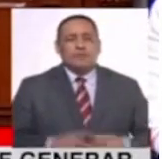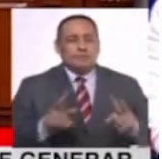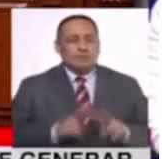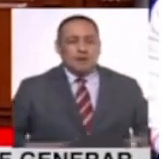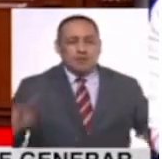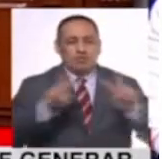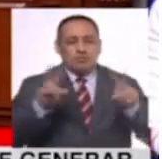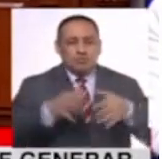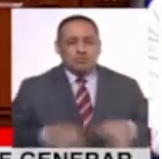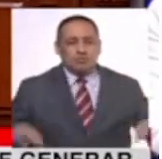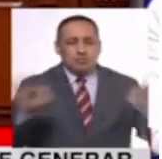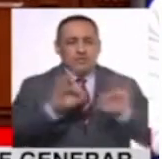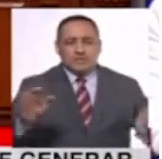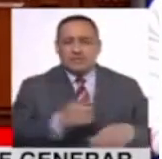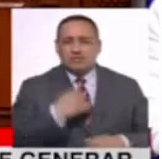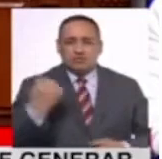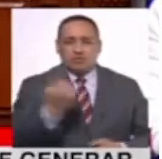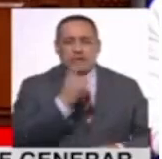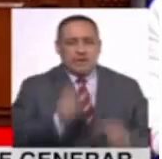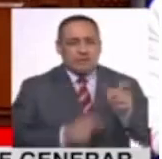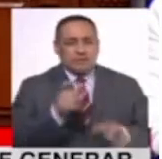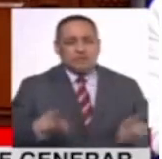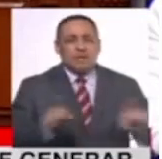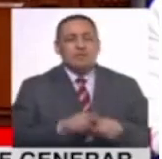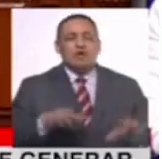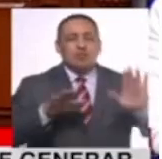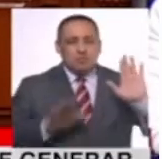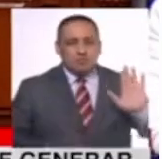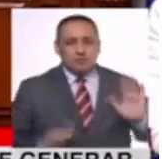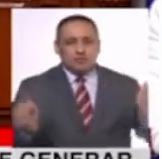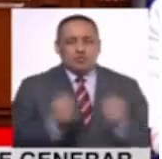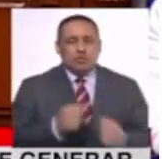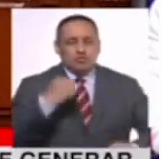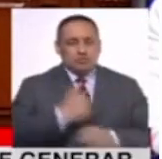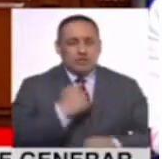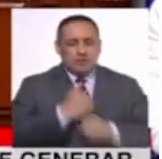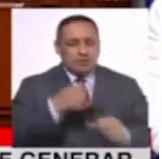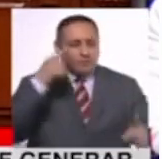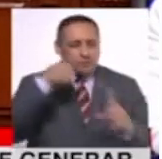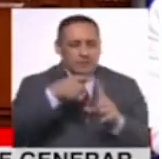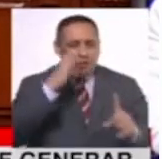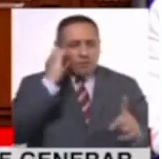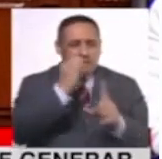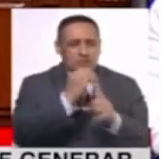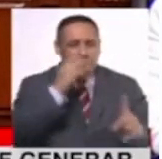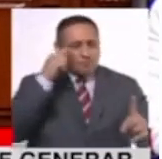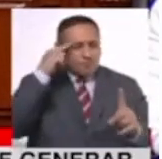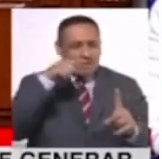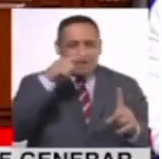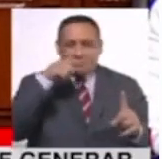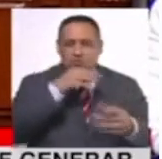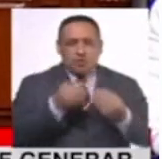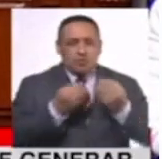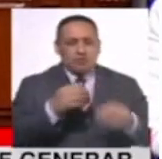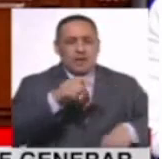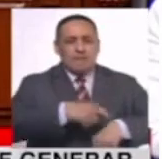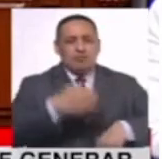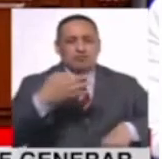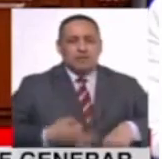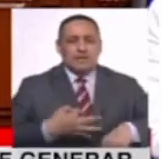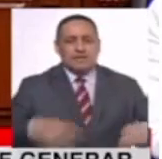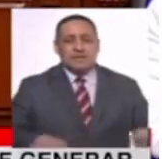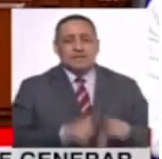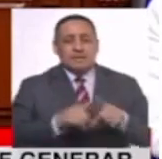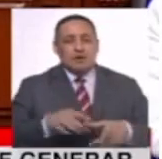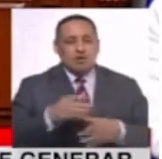valor muy importante en todas las personas, el comprometerse con una tarea, con un fin, con un objetivo, con una misión, la puntualidad